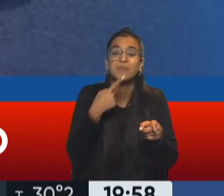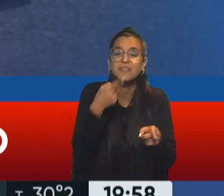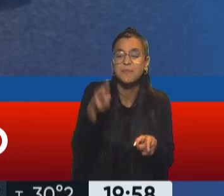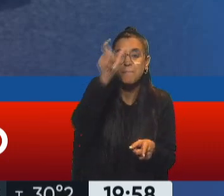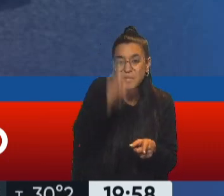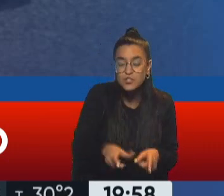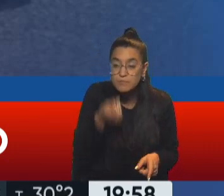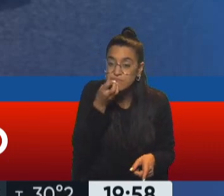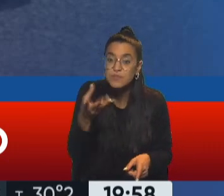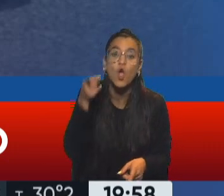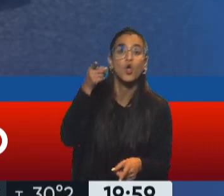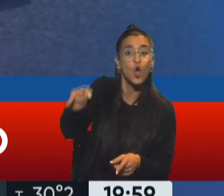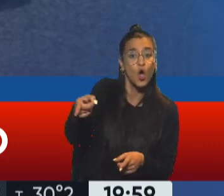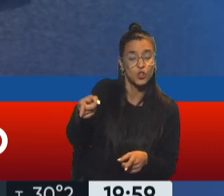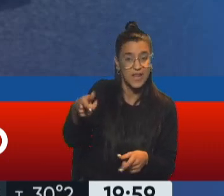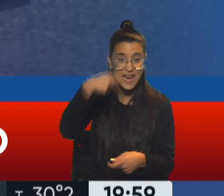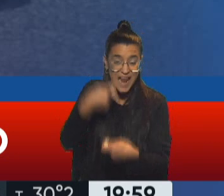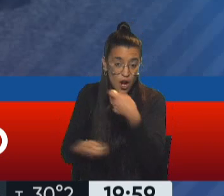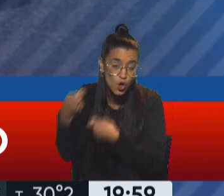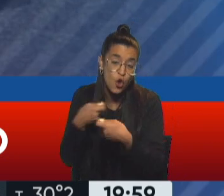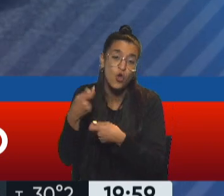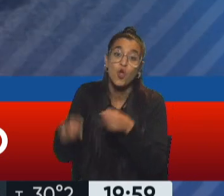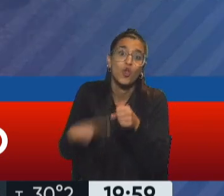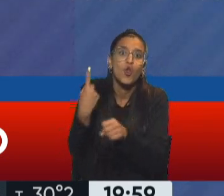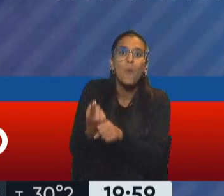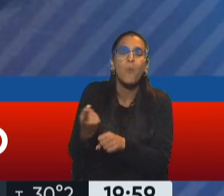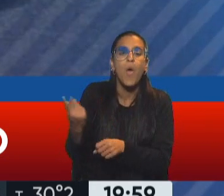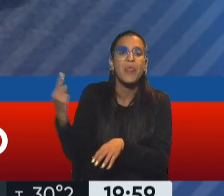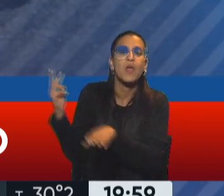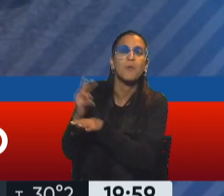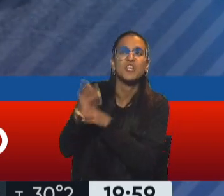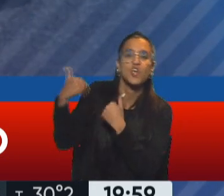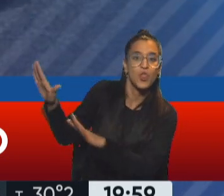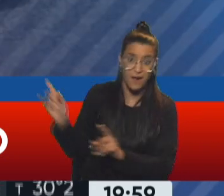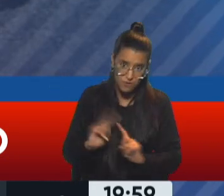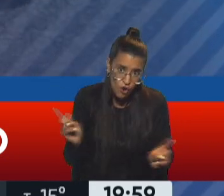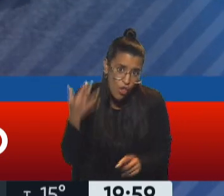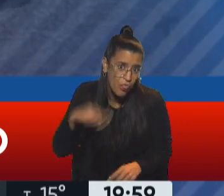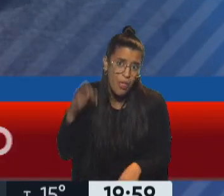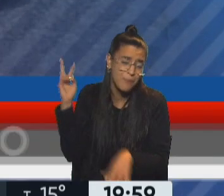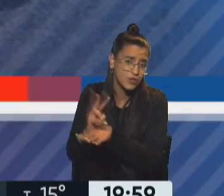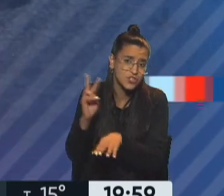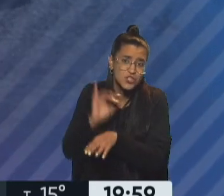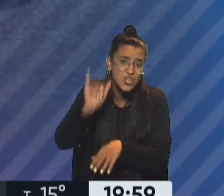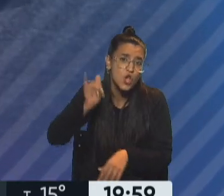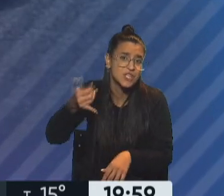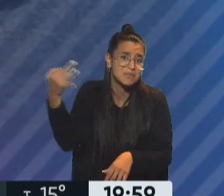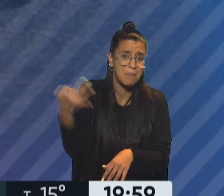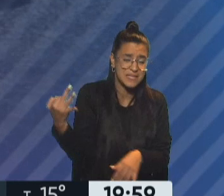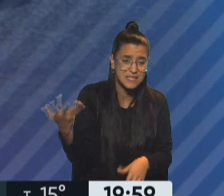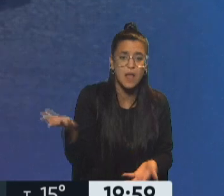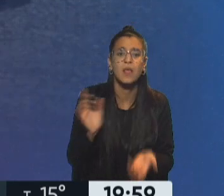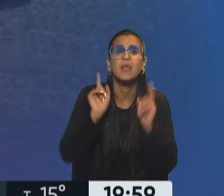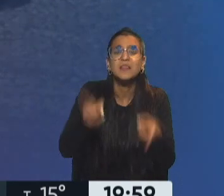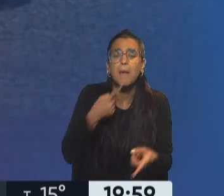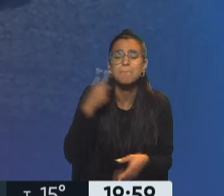alguien que declara en contra de los narcos no puede prescindir de una protección especial. Claro. Y mucho menos carecer